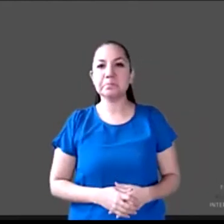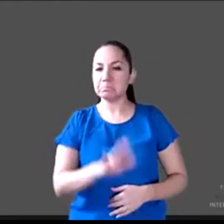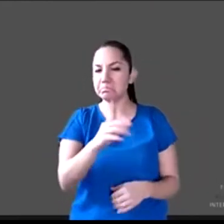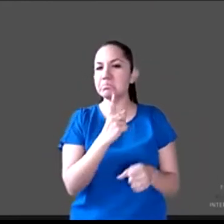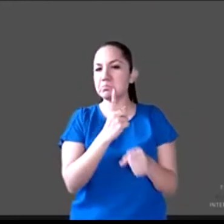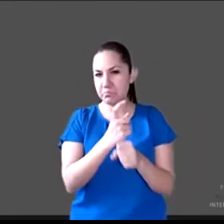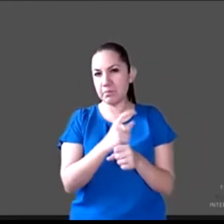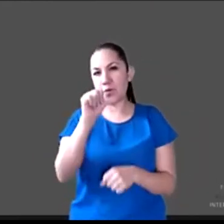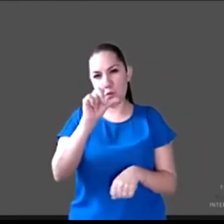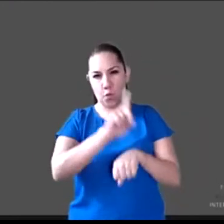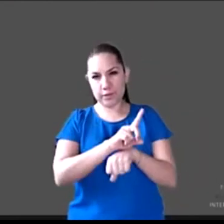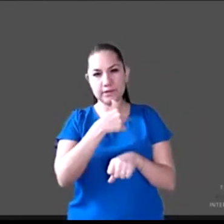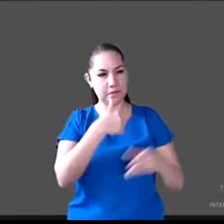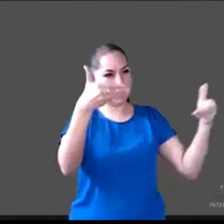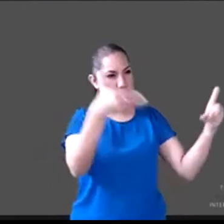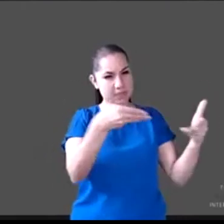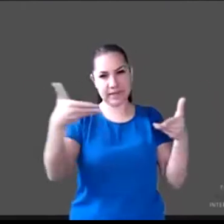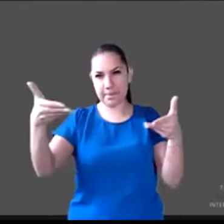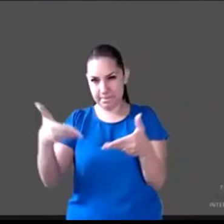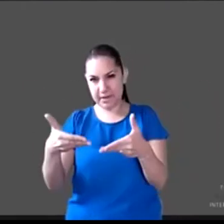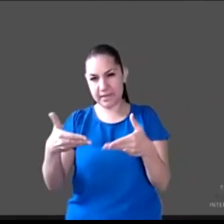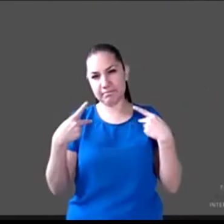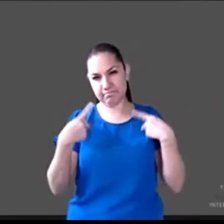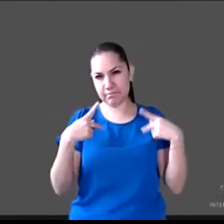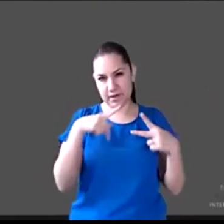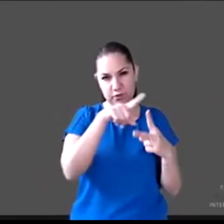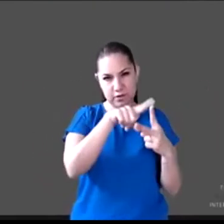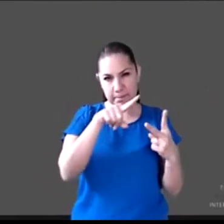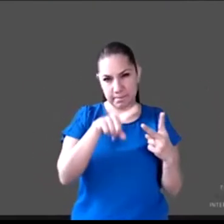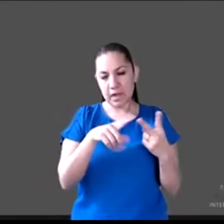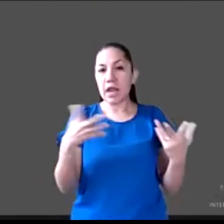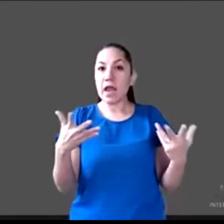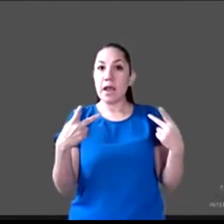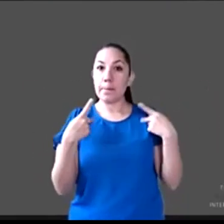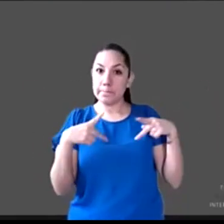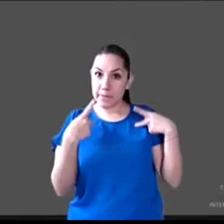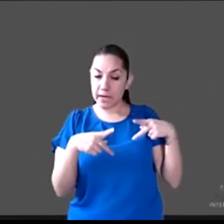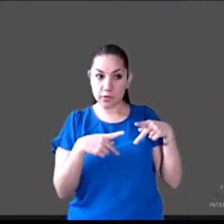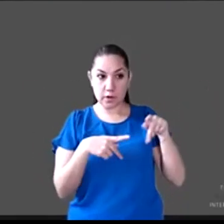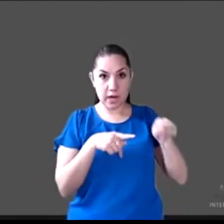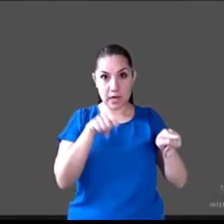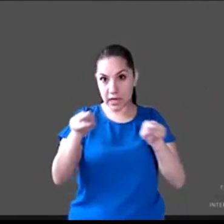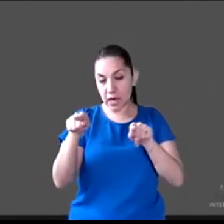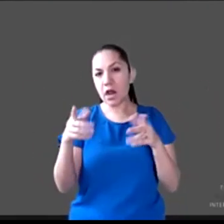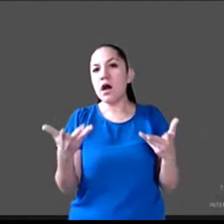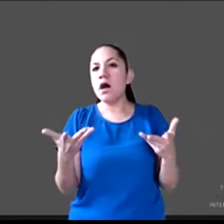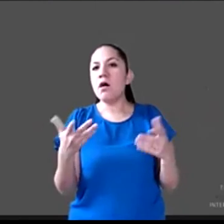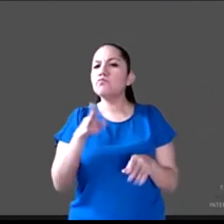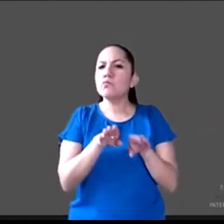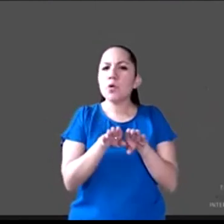acompañan el día de hoy antes de poder presentarles la dinámica de trabajo de